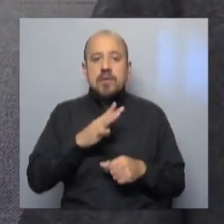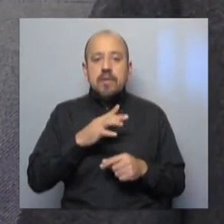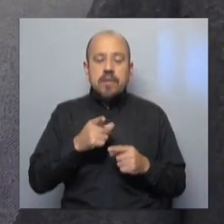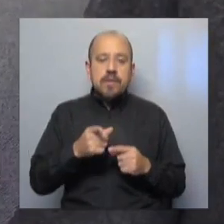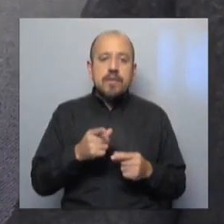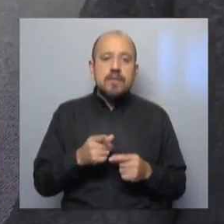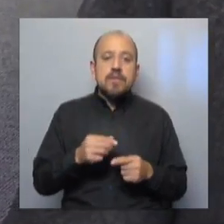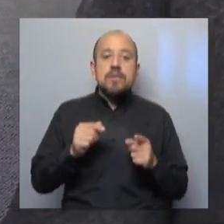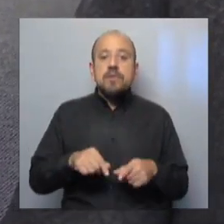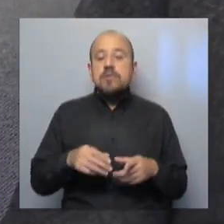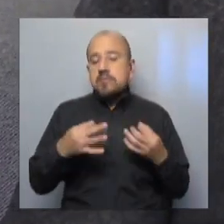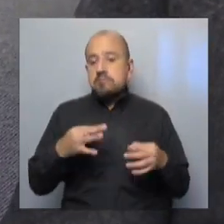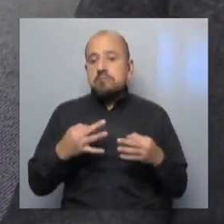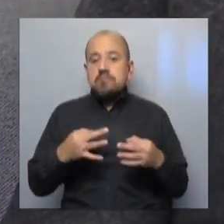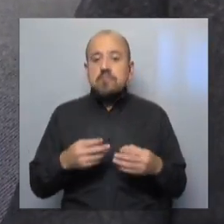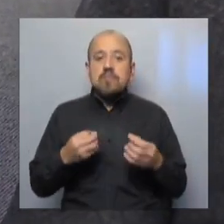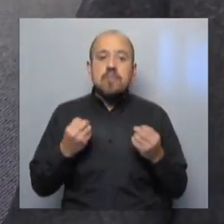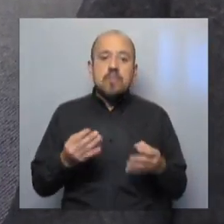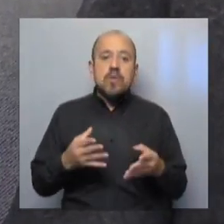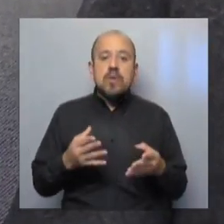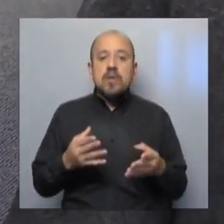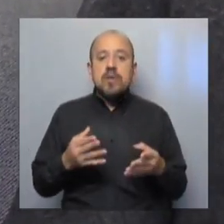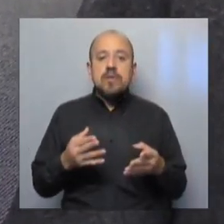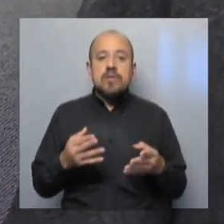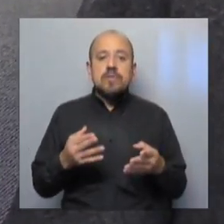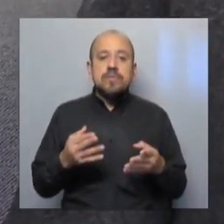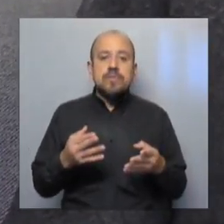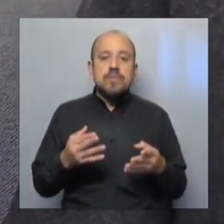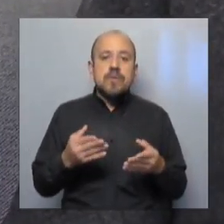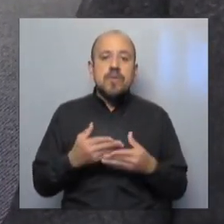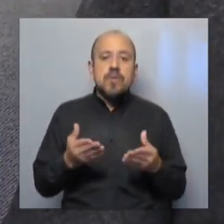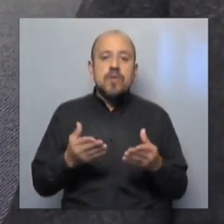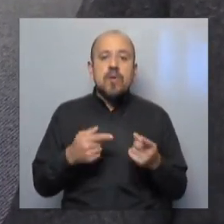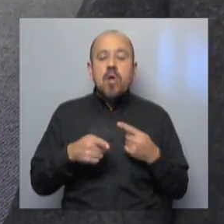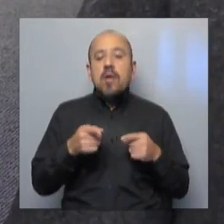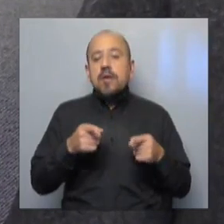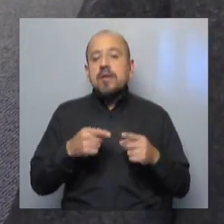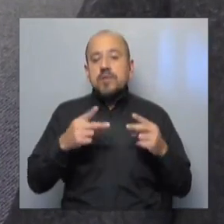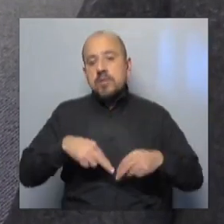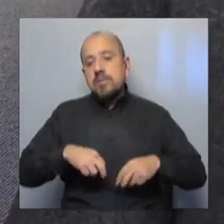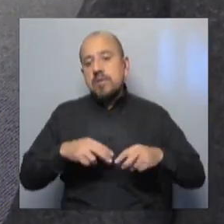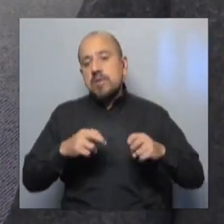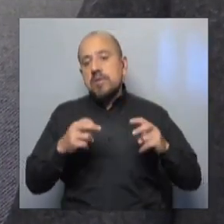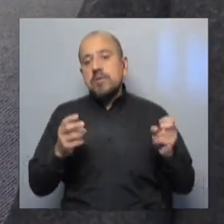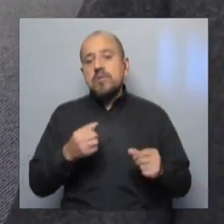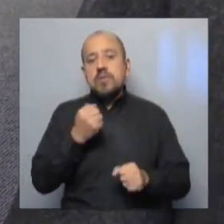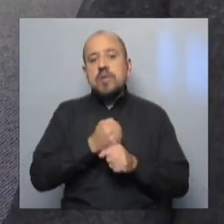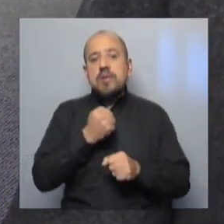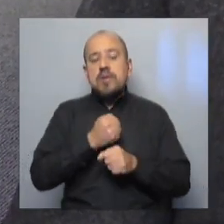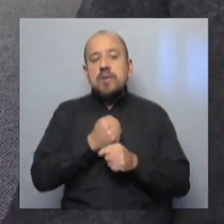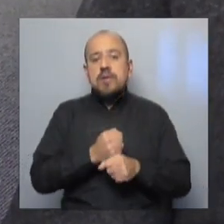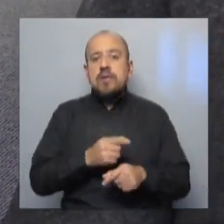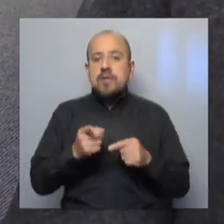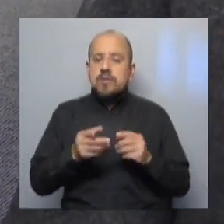y que está muy bueno eso porque en definitiva es hizo esa investigación no trabajar en una